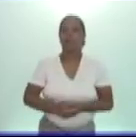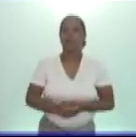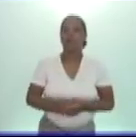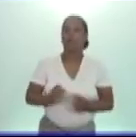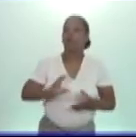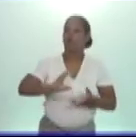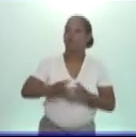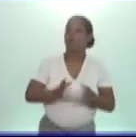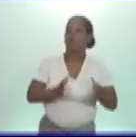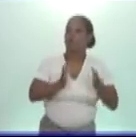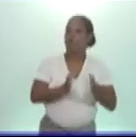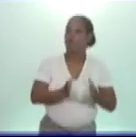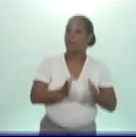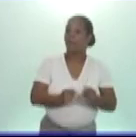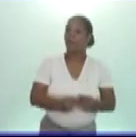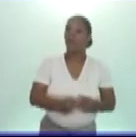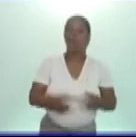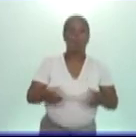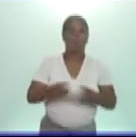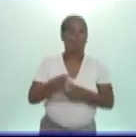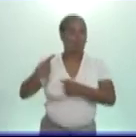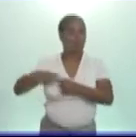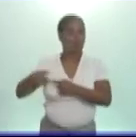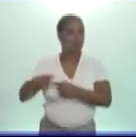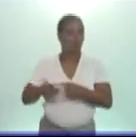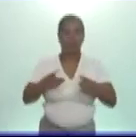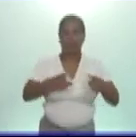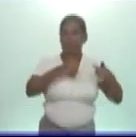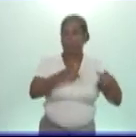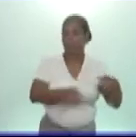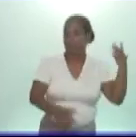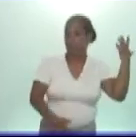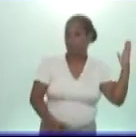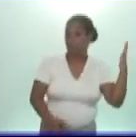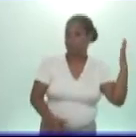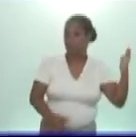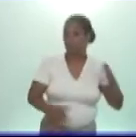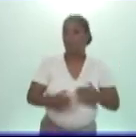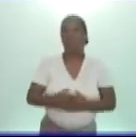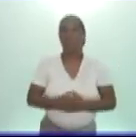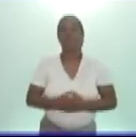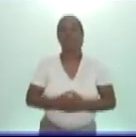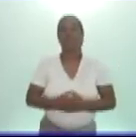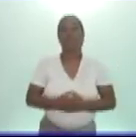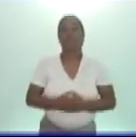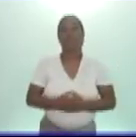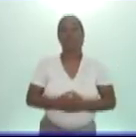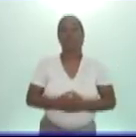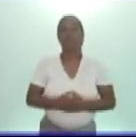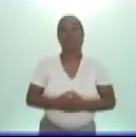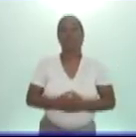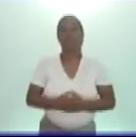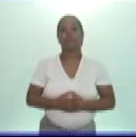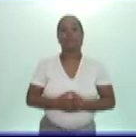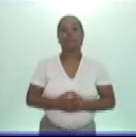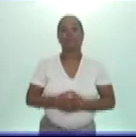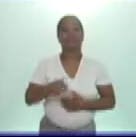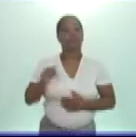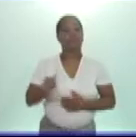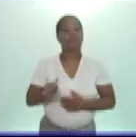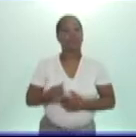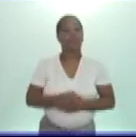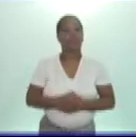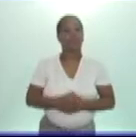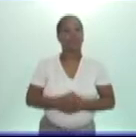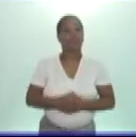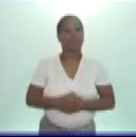un conjunto de objetos que están en este platillo, vamos a decir de la izquierda, a mí me queda a la izquierda, y que